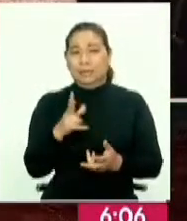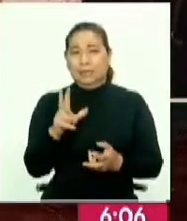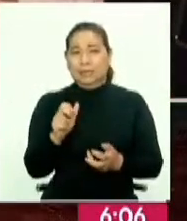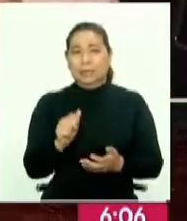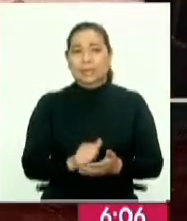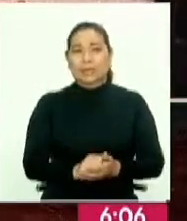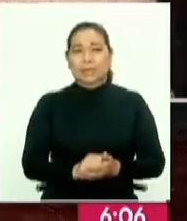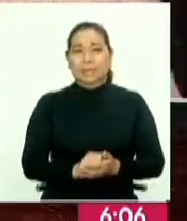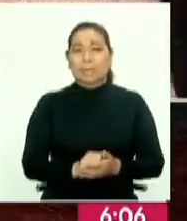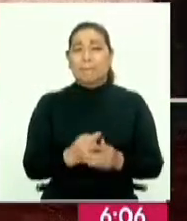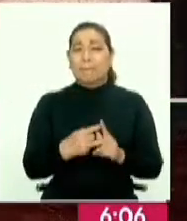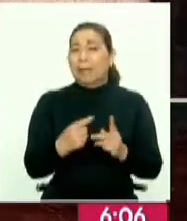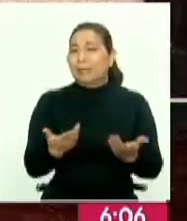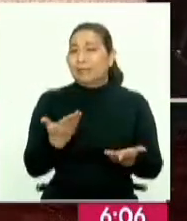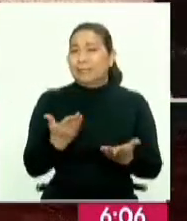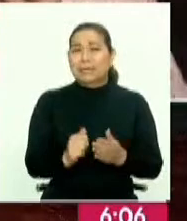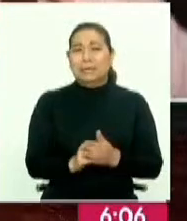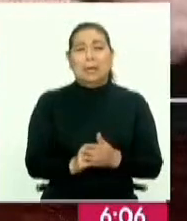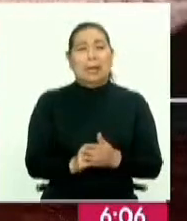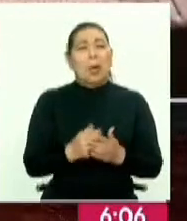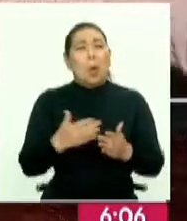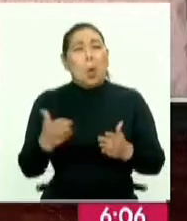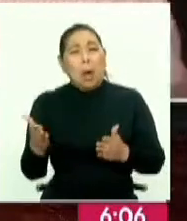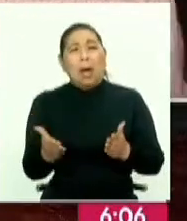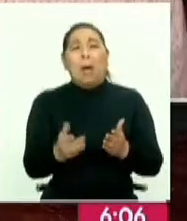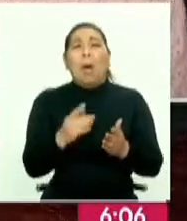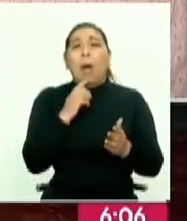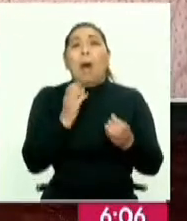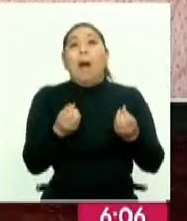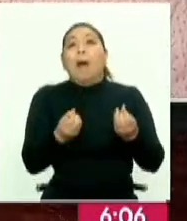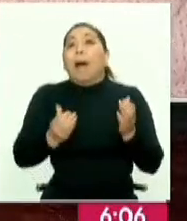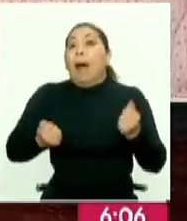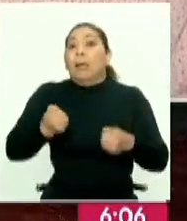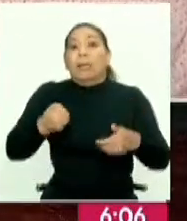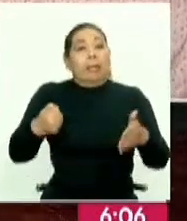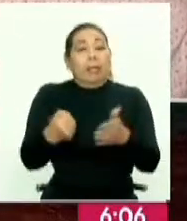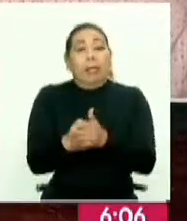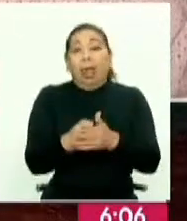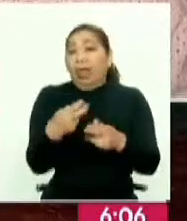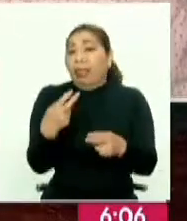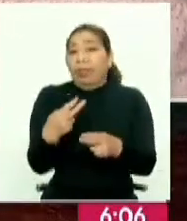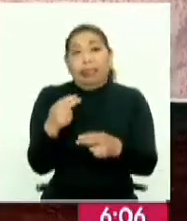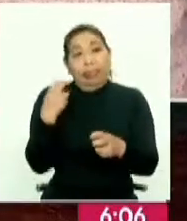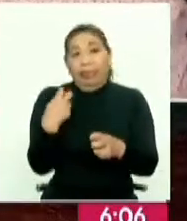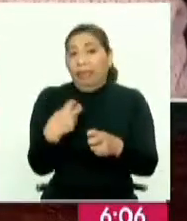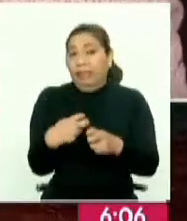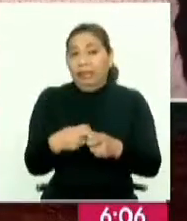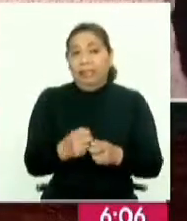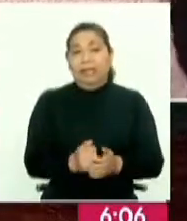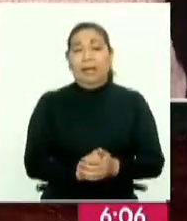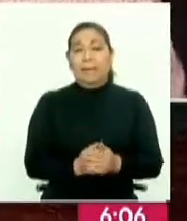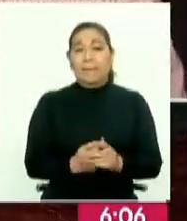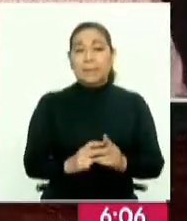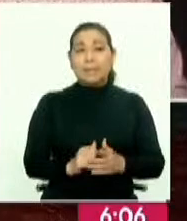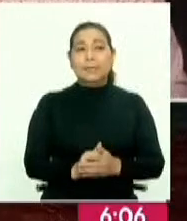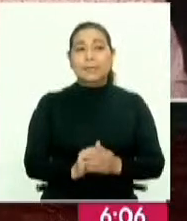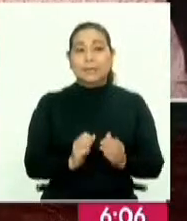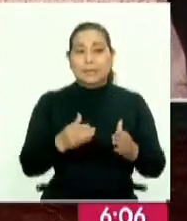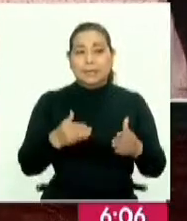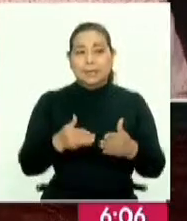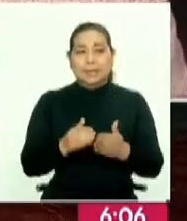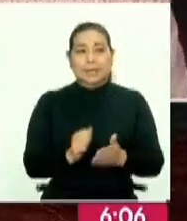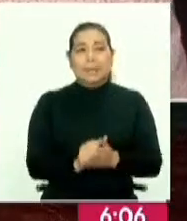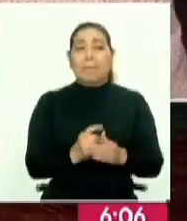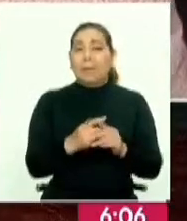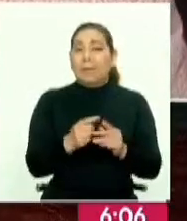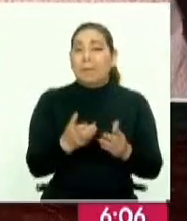dijeron date vuelta portal citó en trapo tal sitio porque porque al venir los bomberos por la avenida argentina tienen acceso para poder entrar que